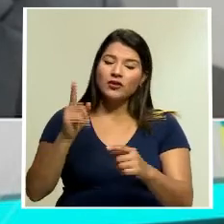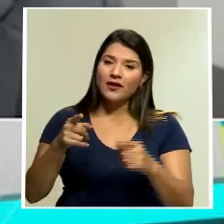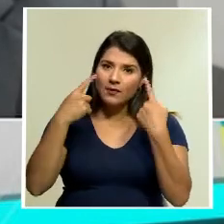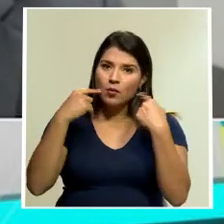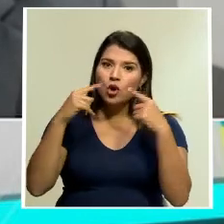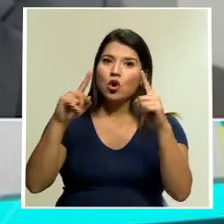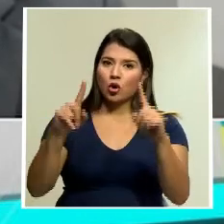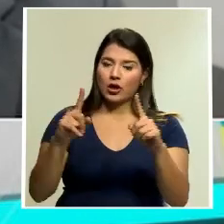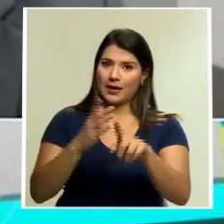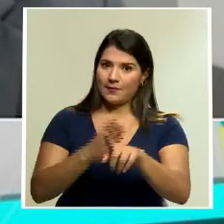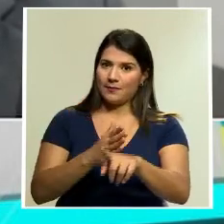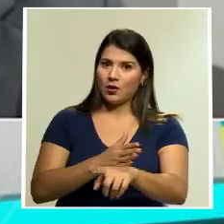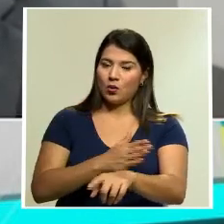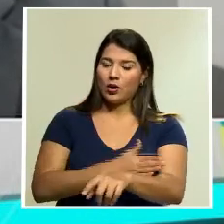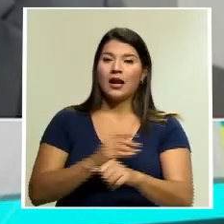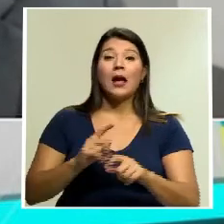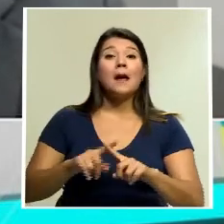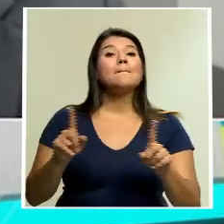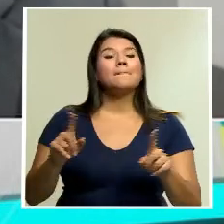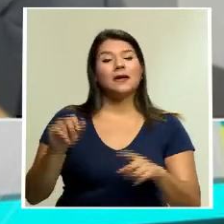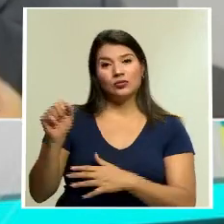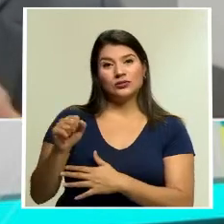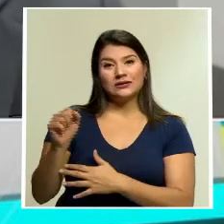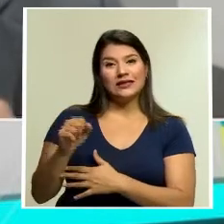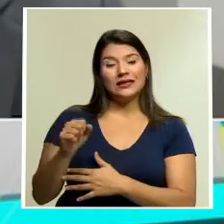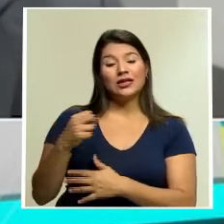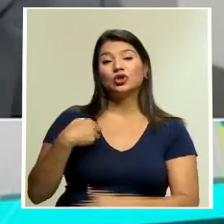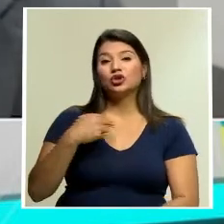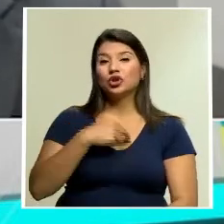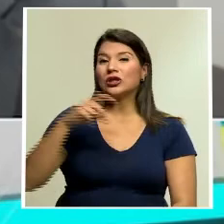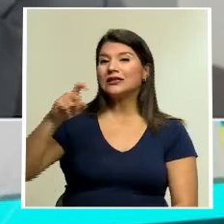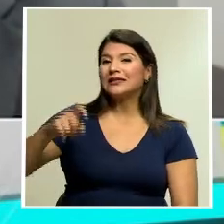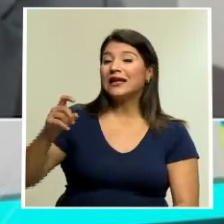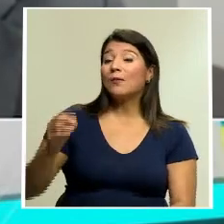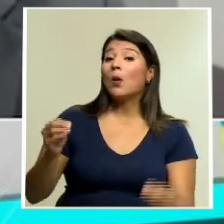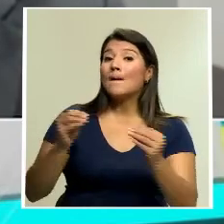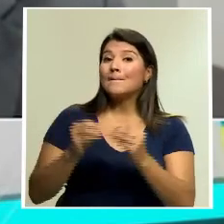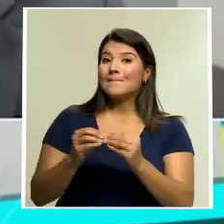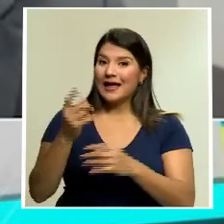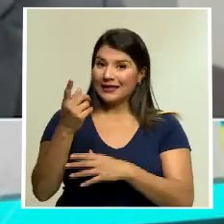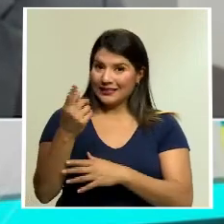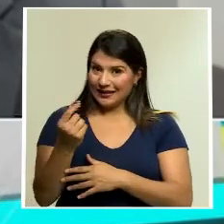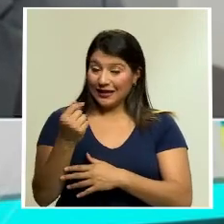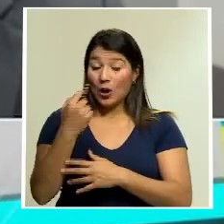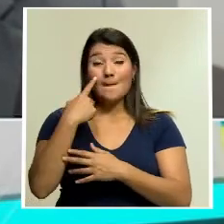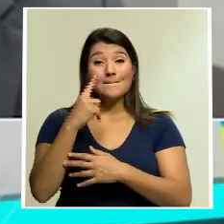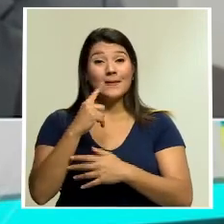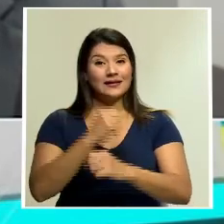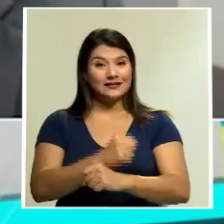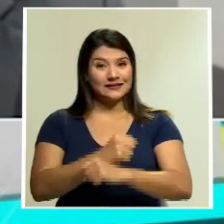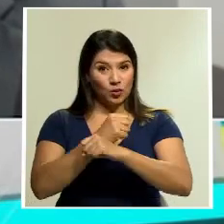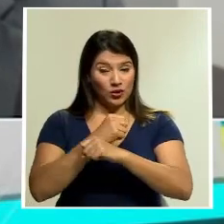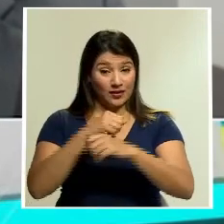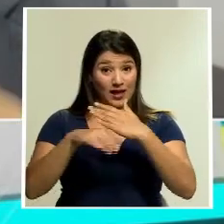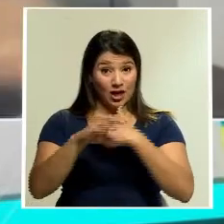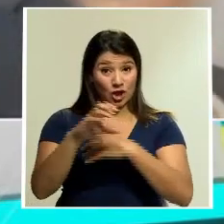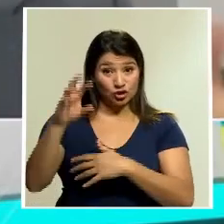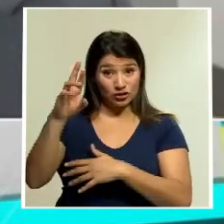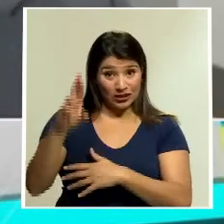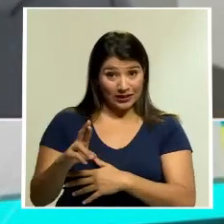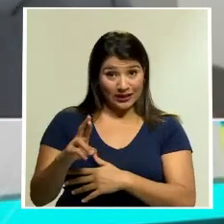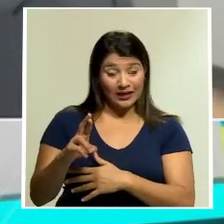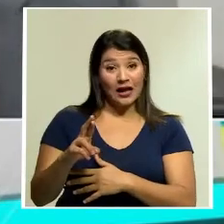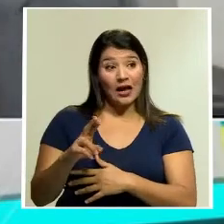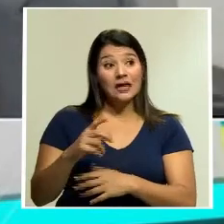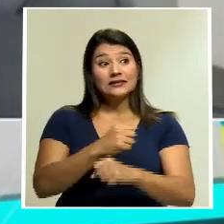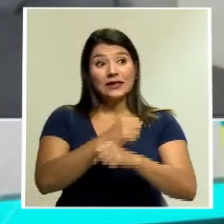con fortaleza, pero sí requerimos asignar más recursos a nuestra seguridad